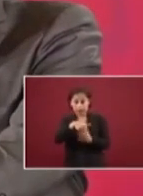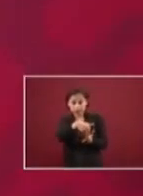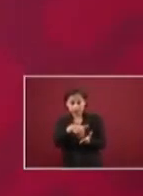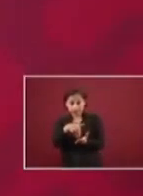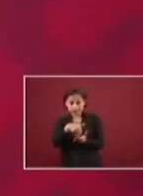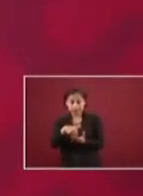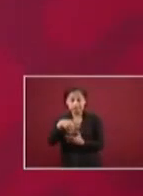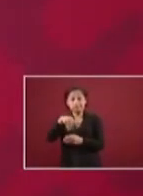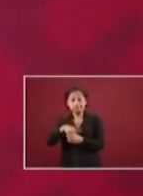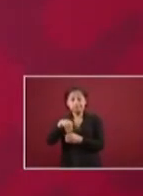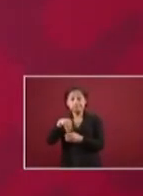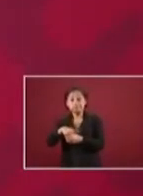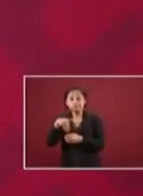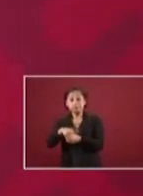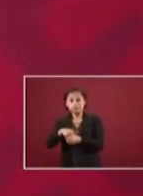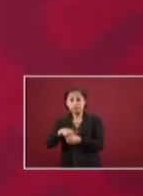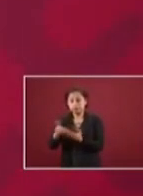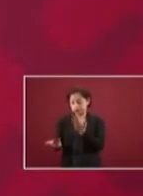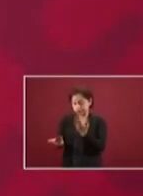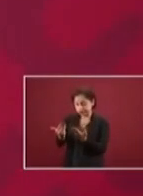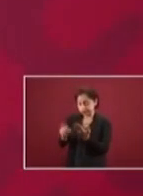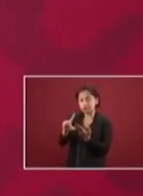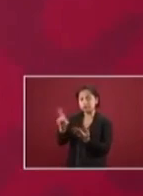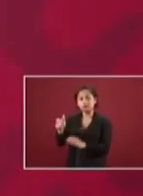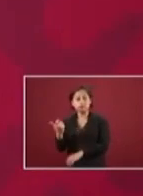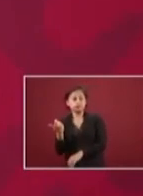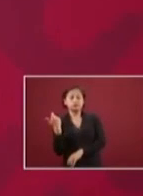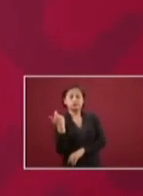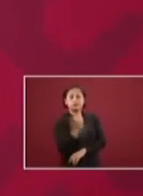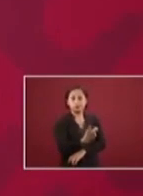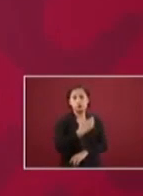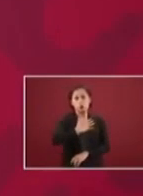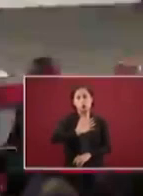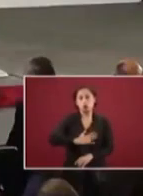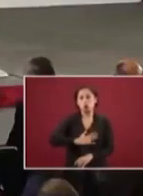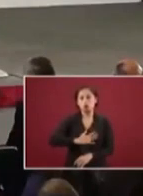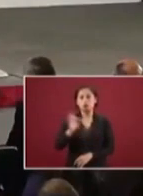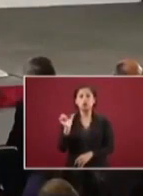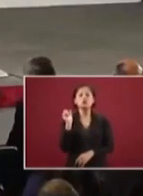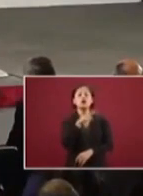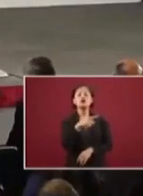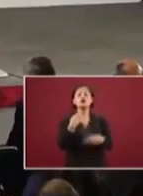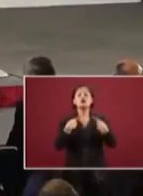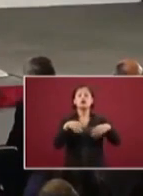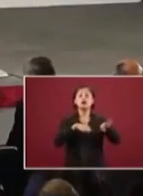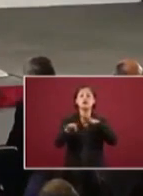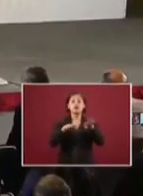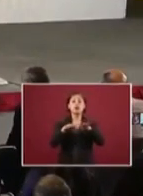lo justo una vez que se jubile y